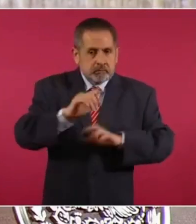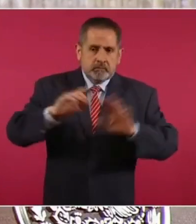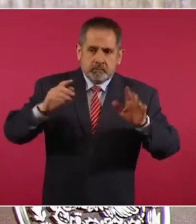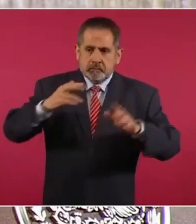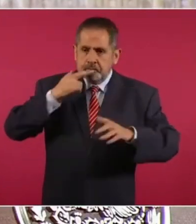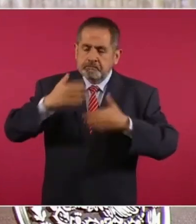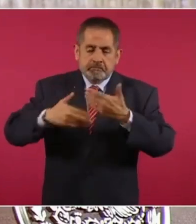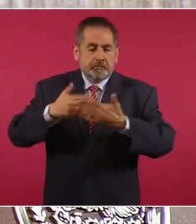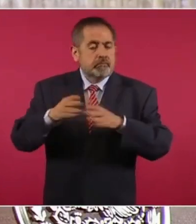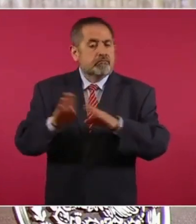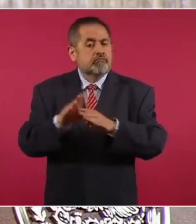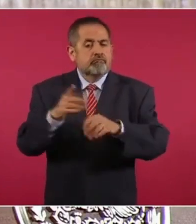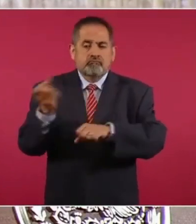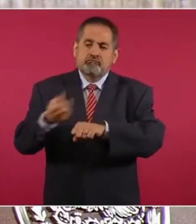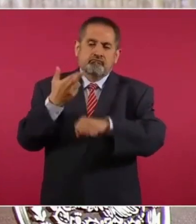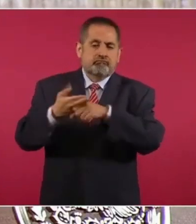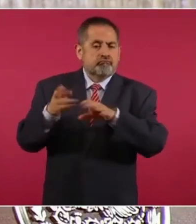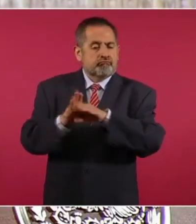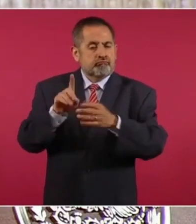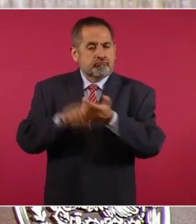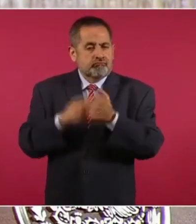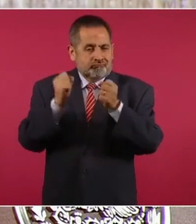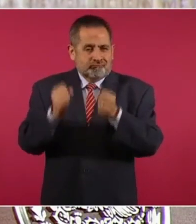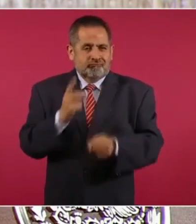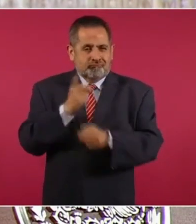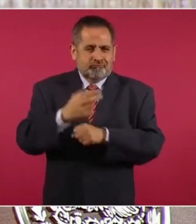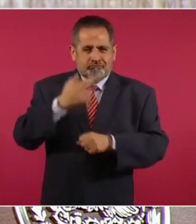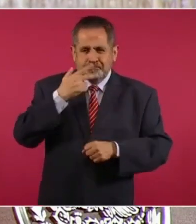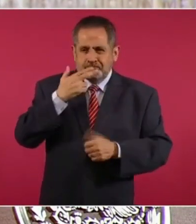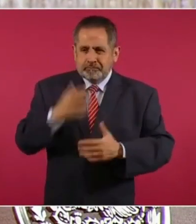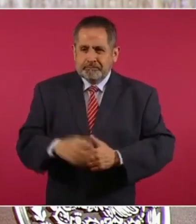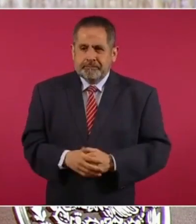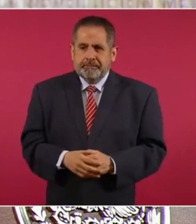tener buenos secretarios de seguridad pública